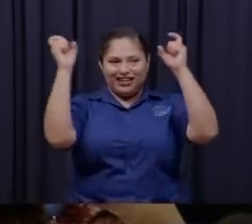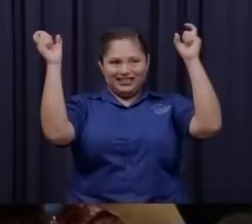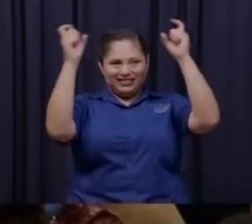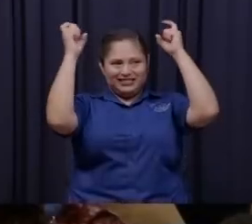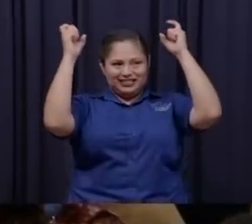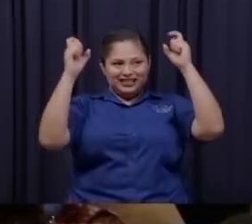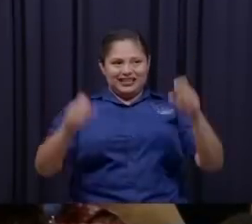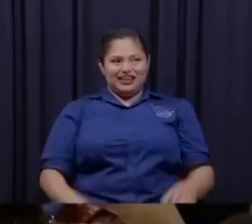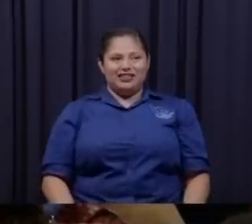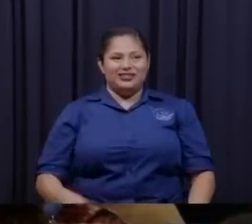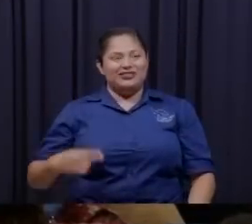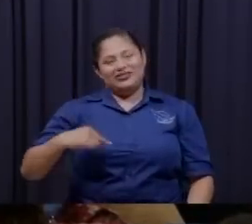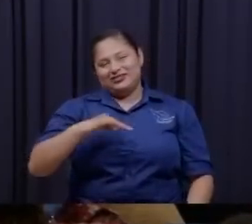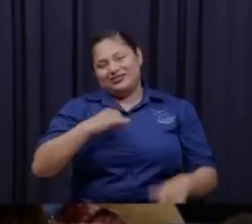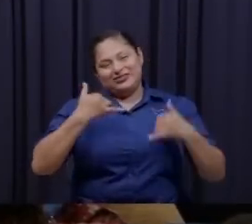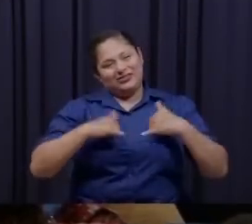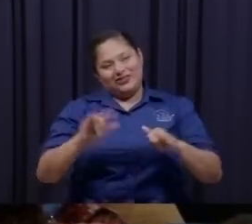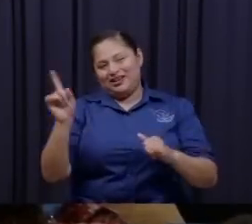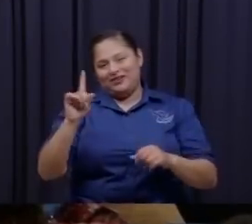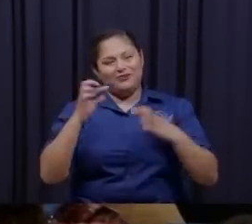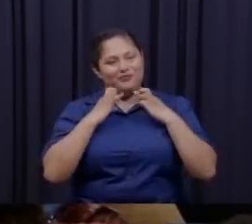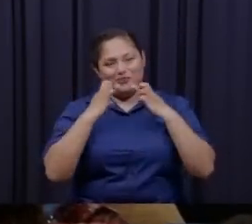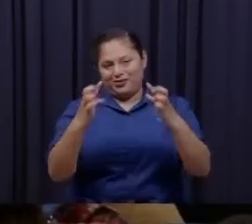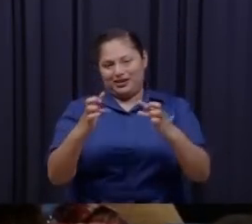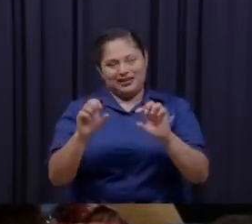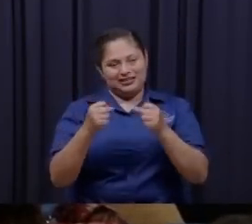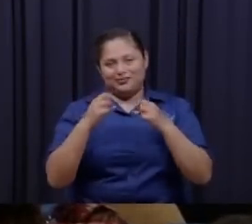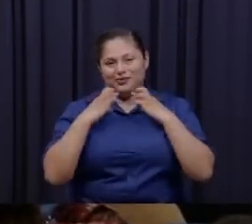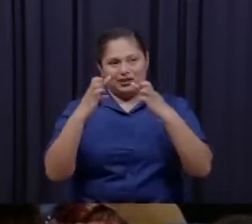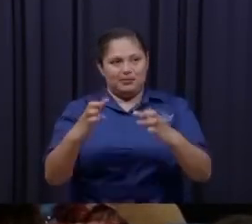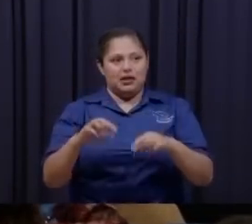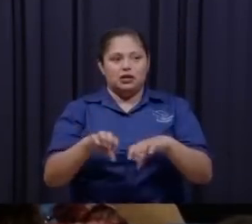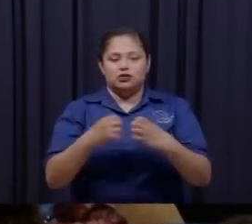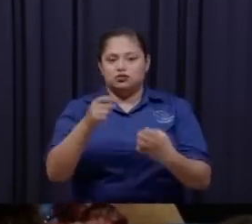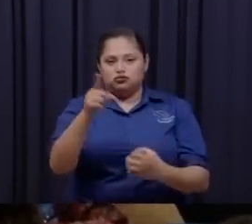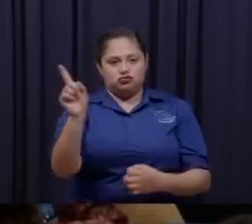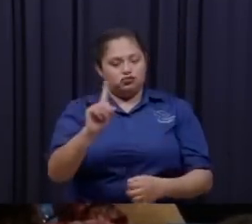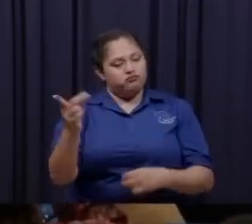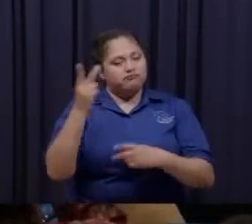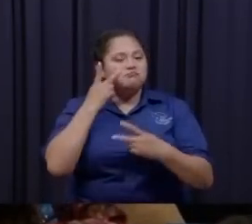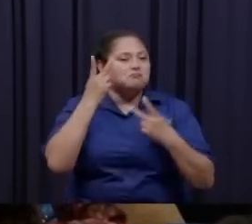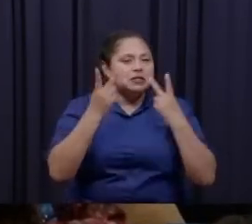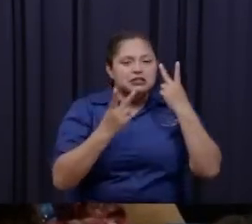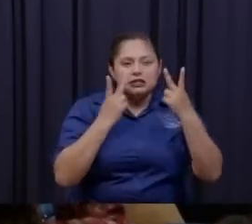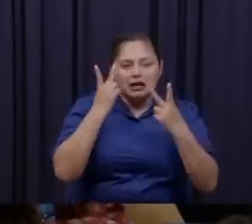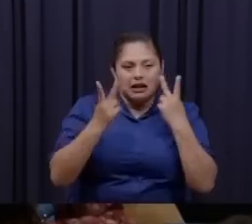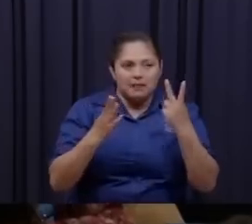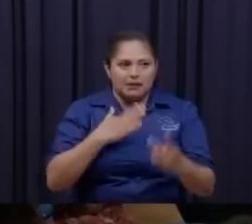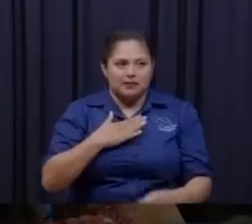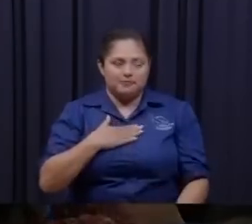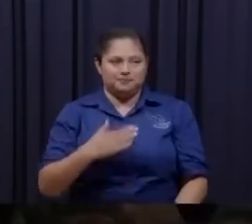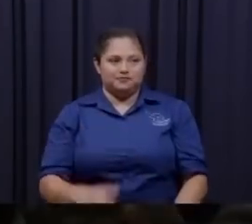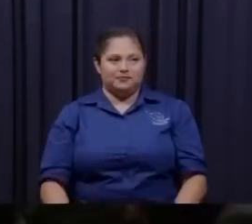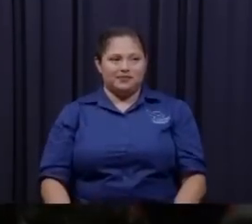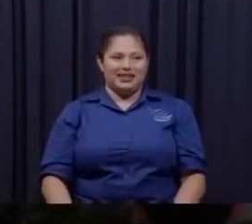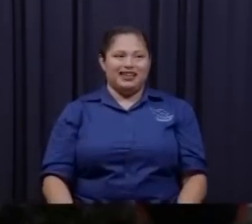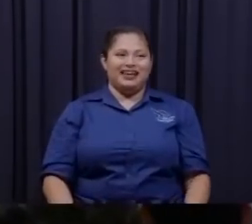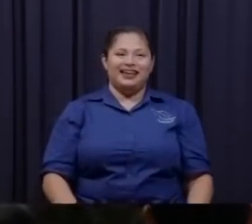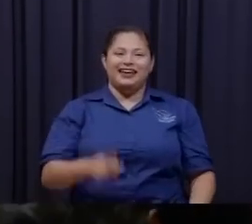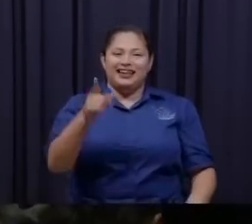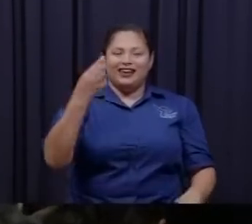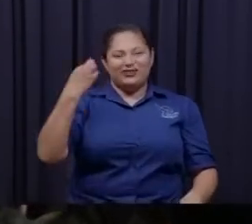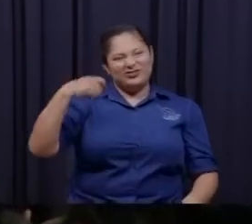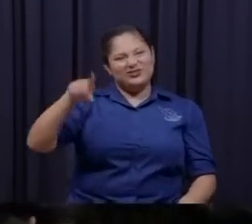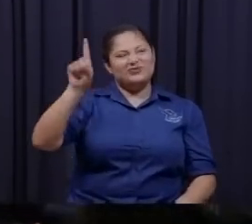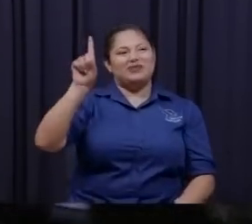la vigilia en ese tiempo todavía, entonces no me vas a venir a visitar. Porque él tenía por costumbre, ¿verdad?, que para 24 y